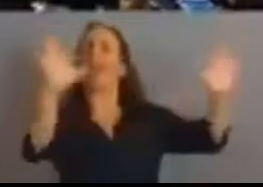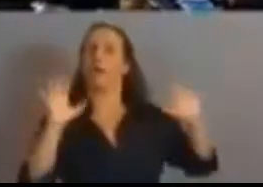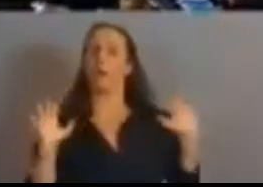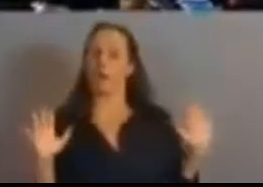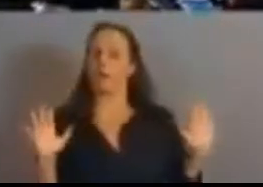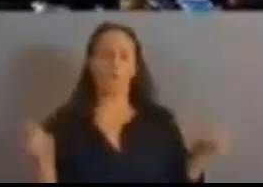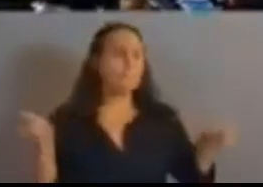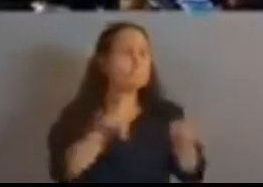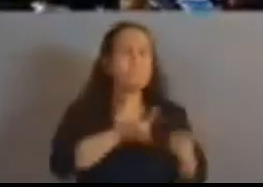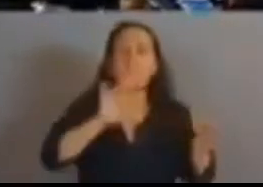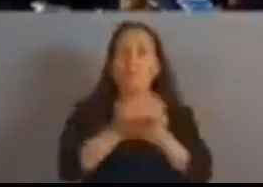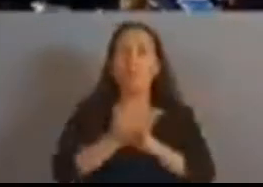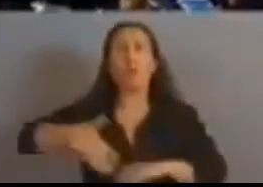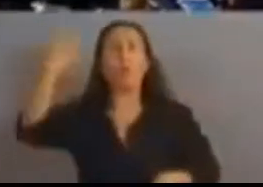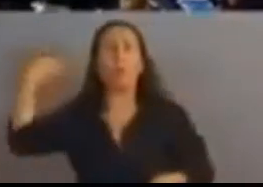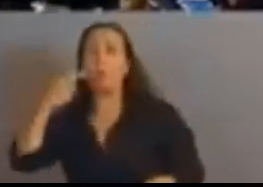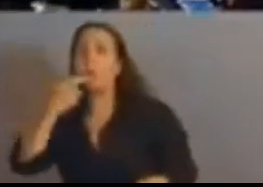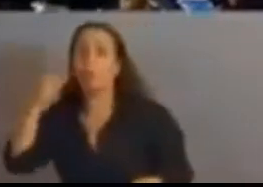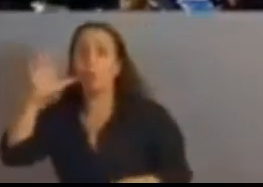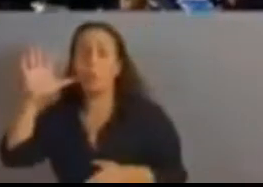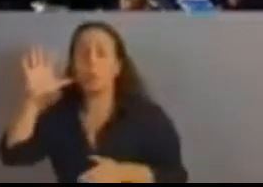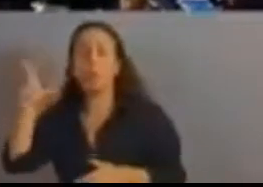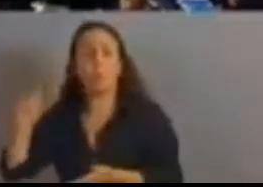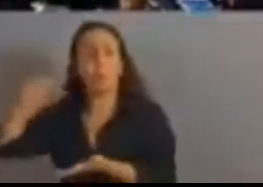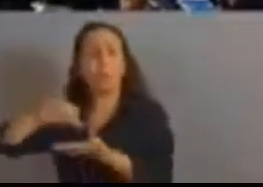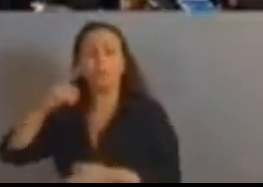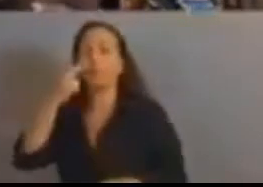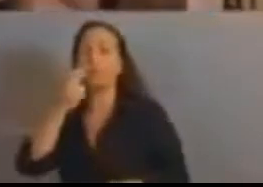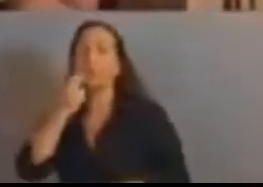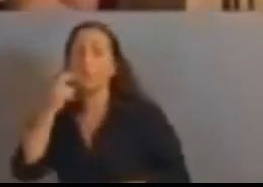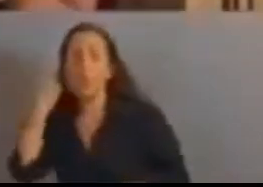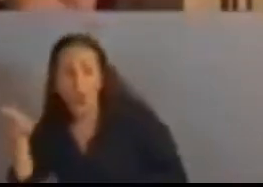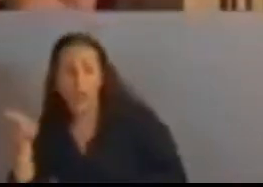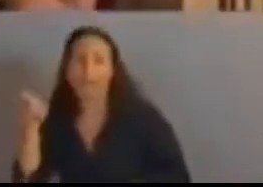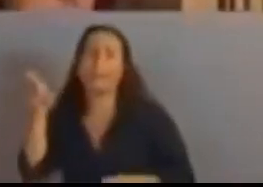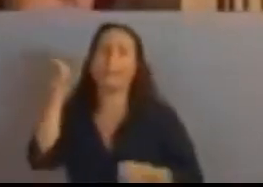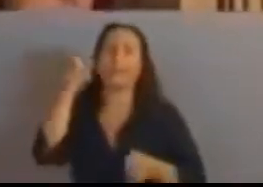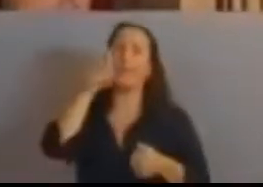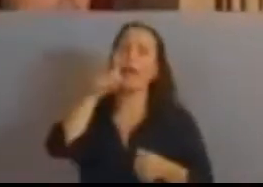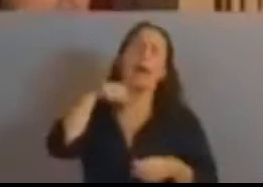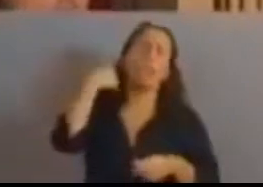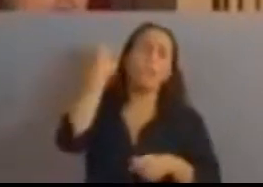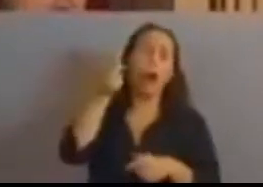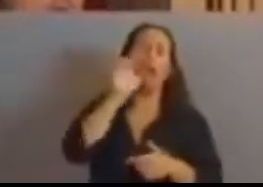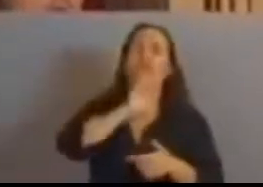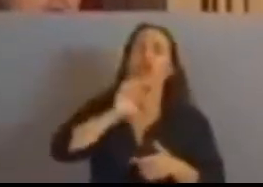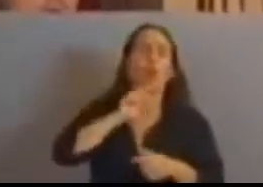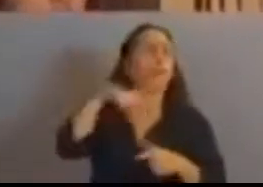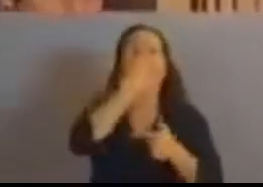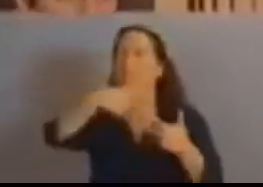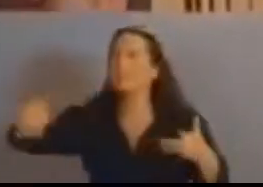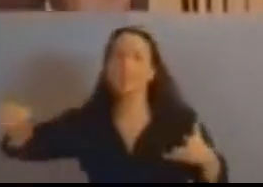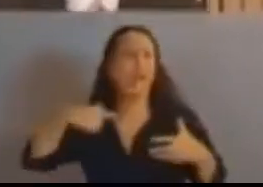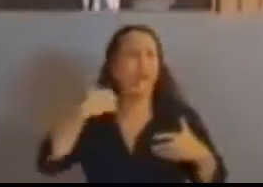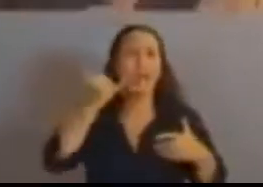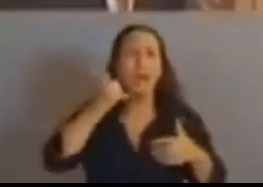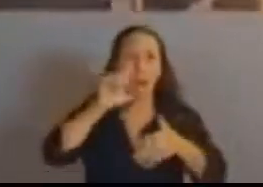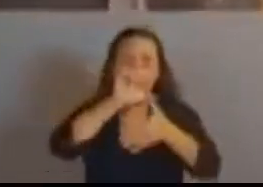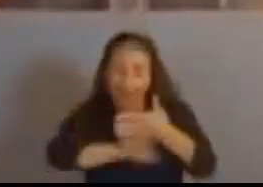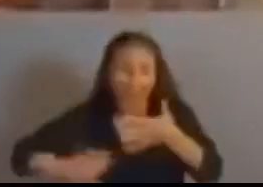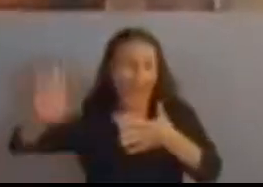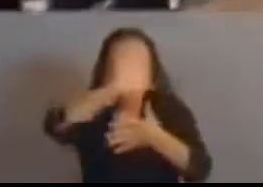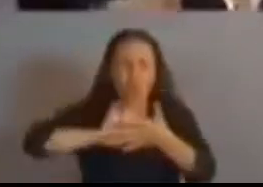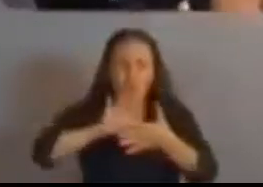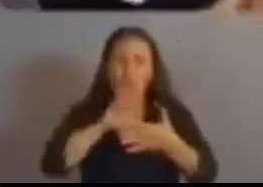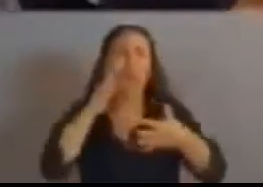lo que sucedió en Bolivia, en Ecuador, y como lo haremos en cada país de la región,